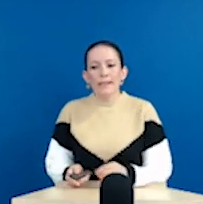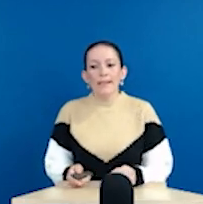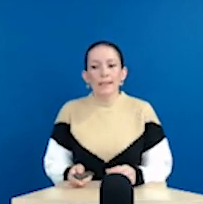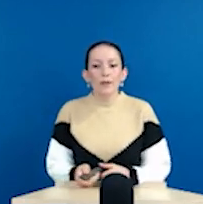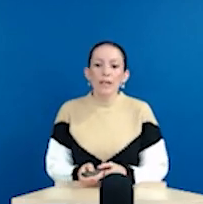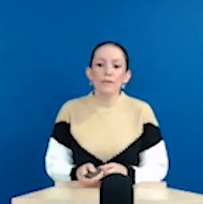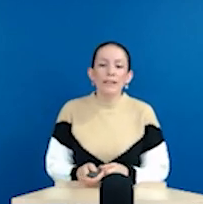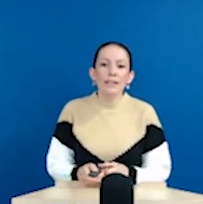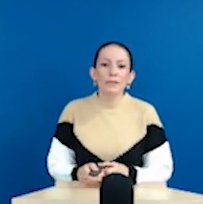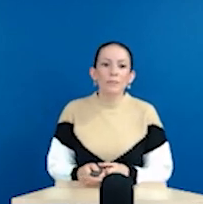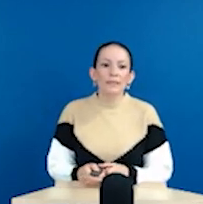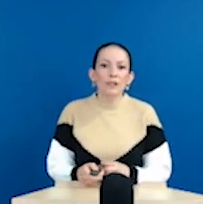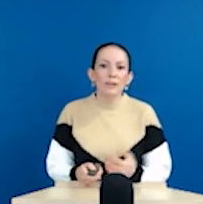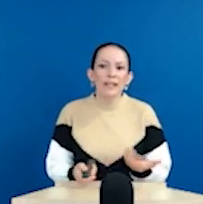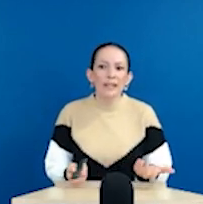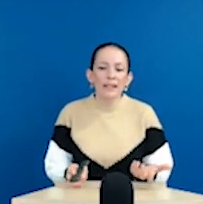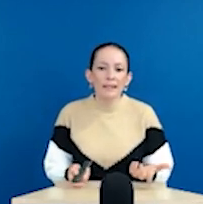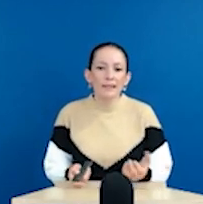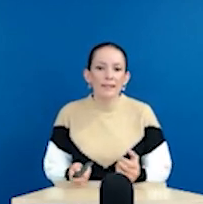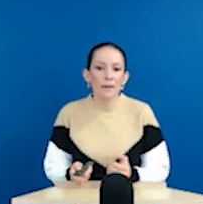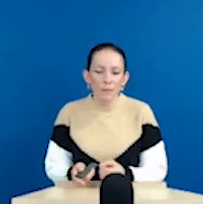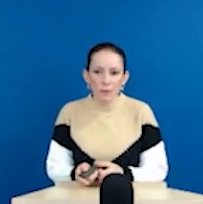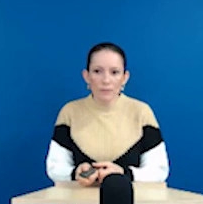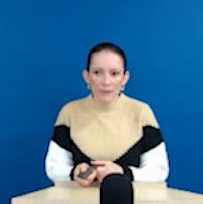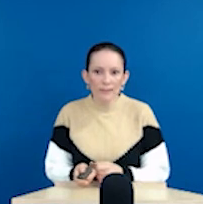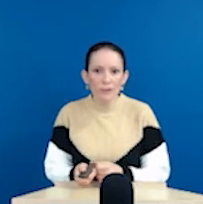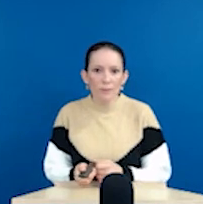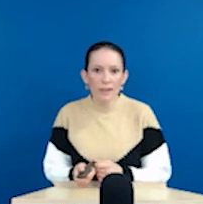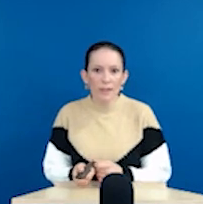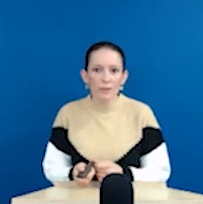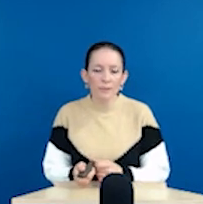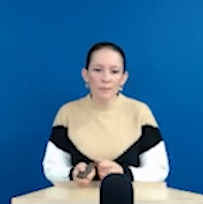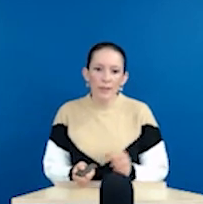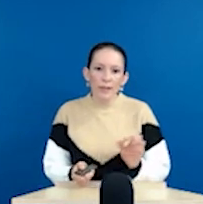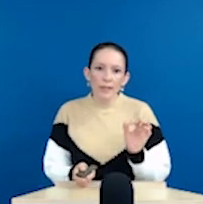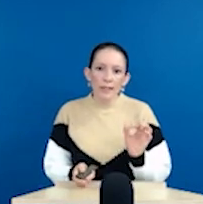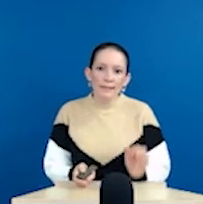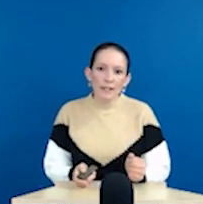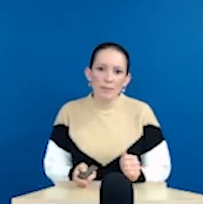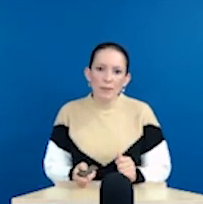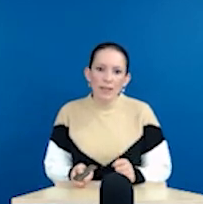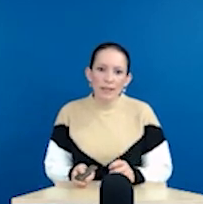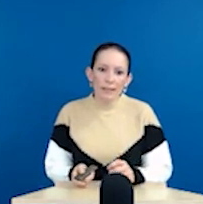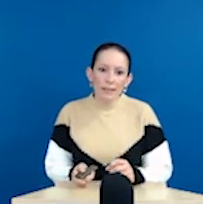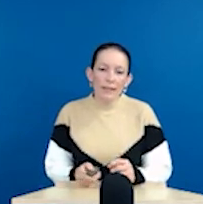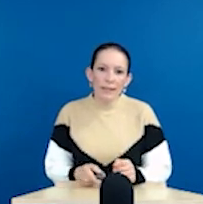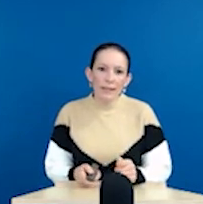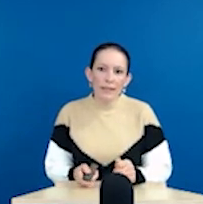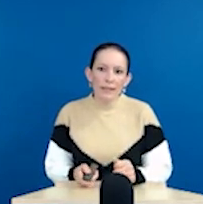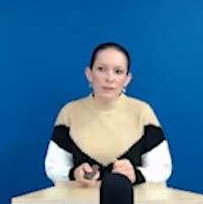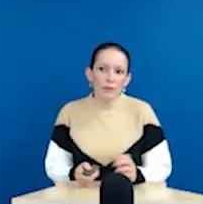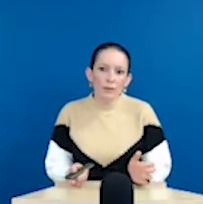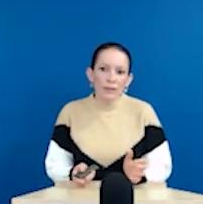naturales con el fin de que estos pacientes lo manejen en casa y sea mucho más sencillo para ellos. El estreñimiento y la